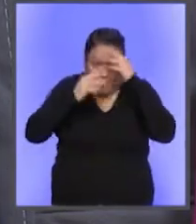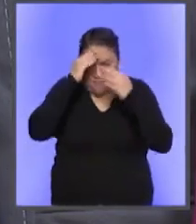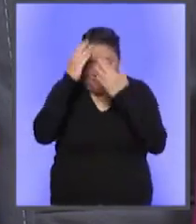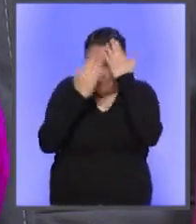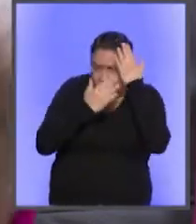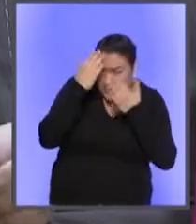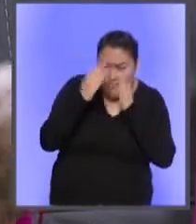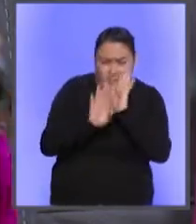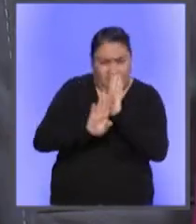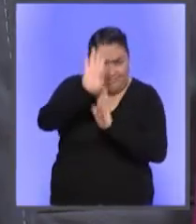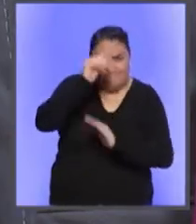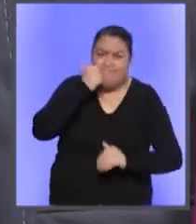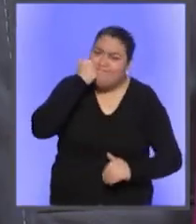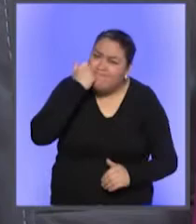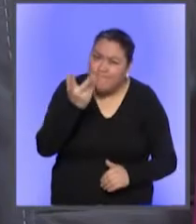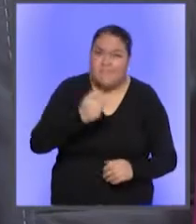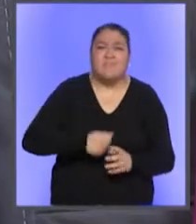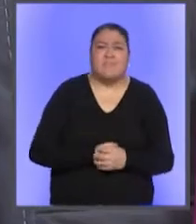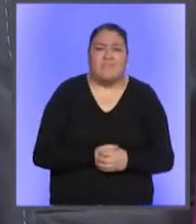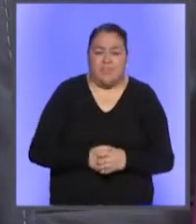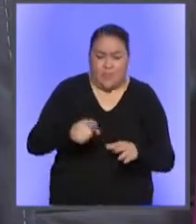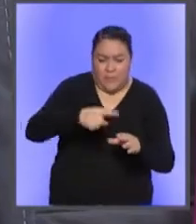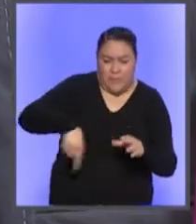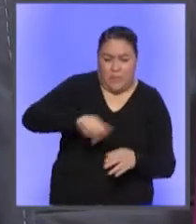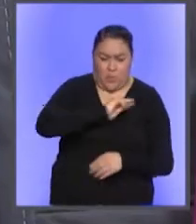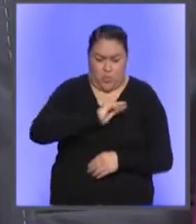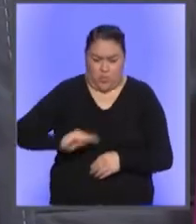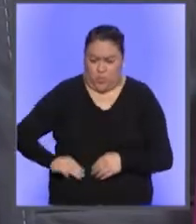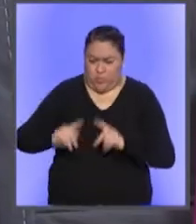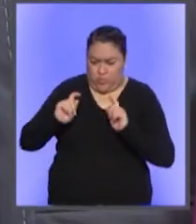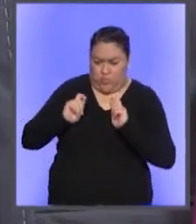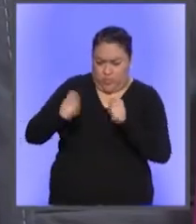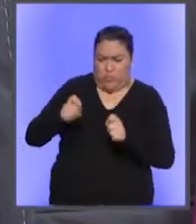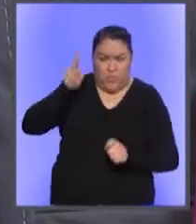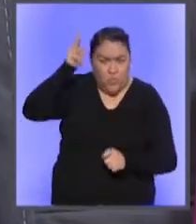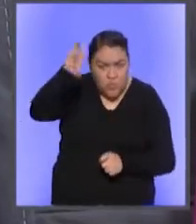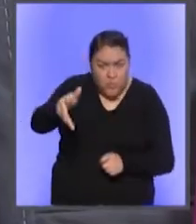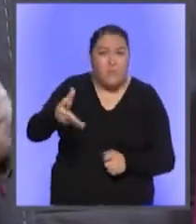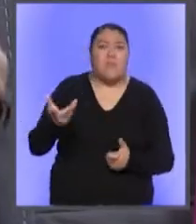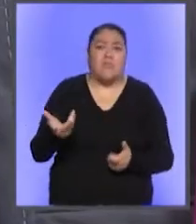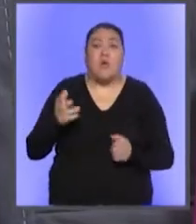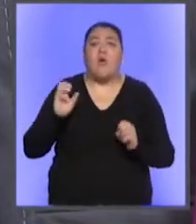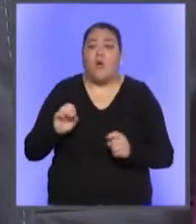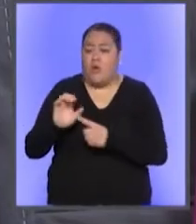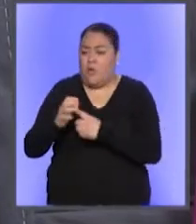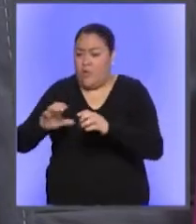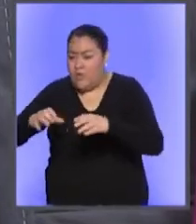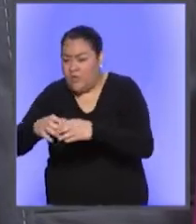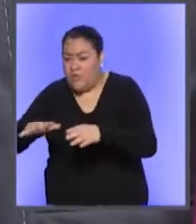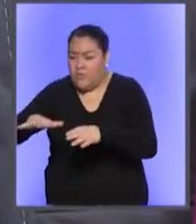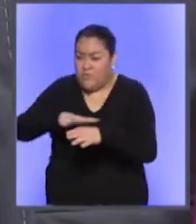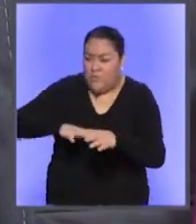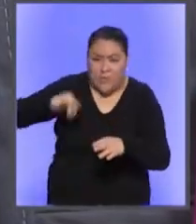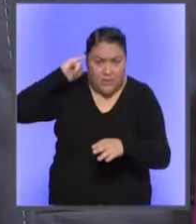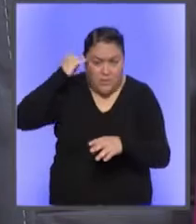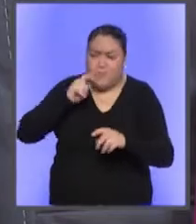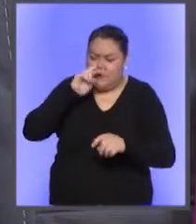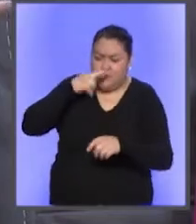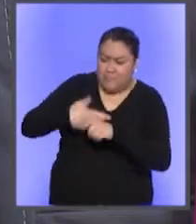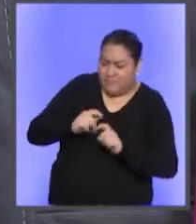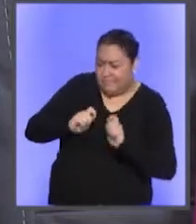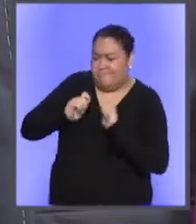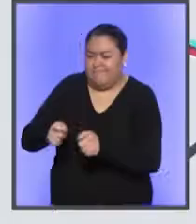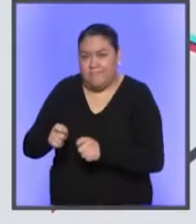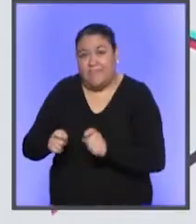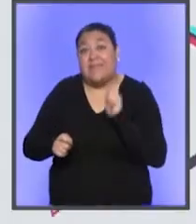queremos que nuestras hijas salgan adelante queremos que nuestras hijas sean presidentas municipales queremos que sean presidentas de los comisarios entonces